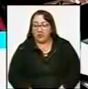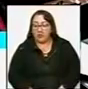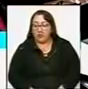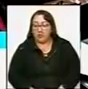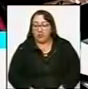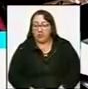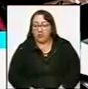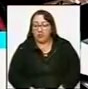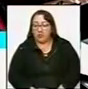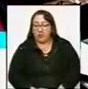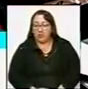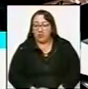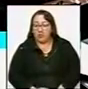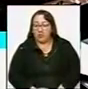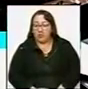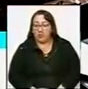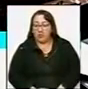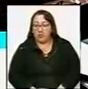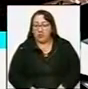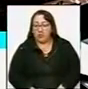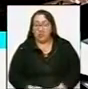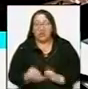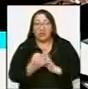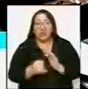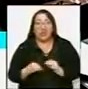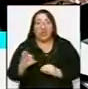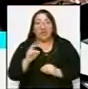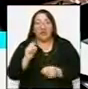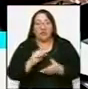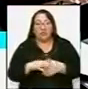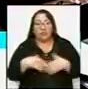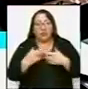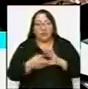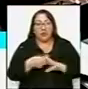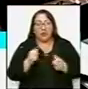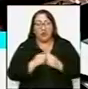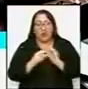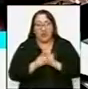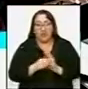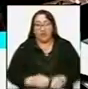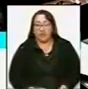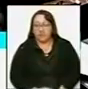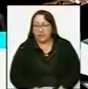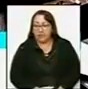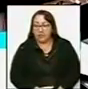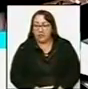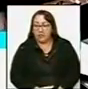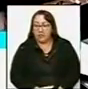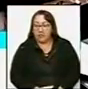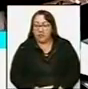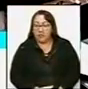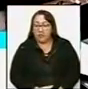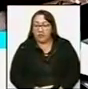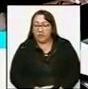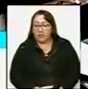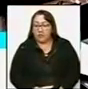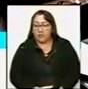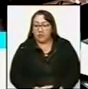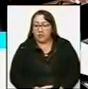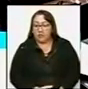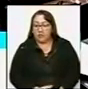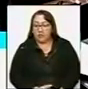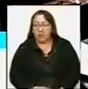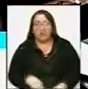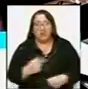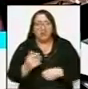presidenta, mi propuesta es retirarlo, dice los demás supuestos establecidos en la ley. No podemos dejar un cajón desastre para